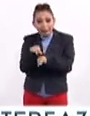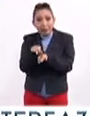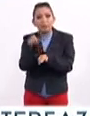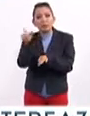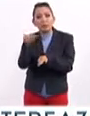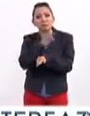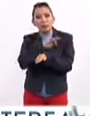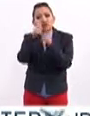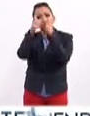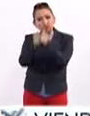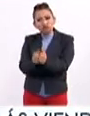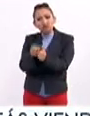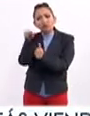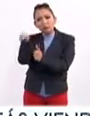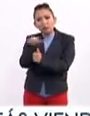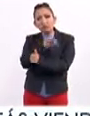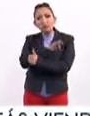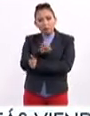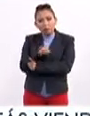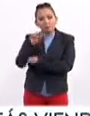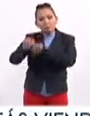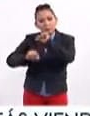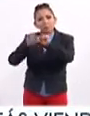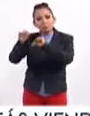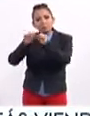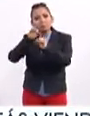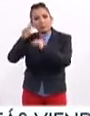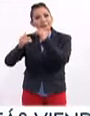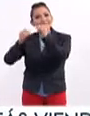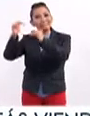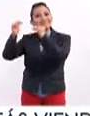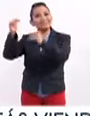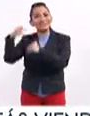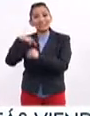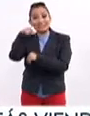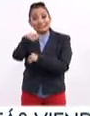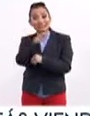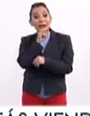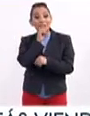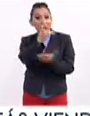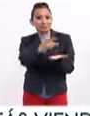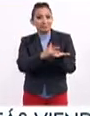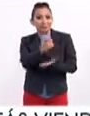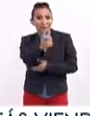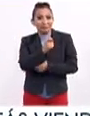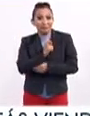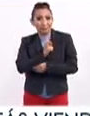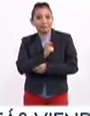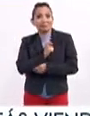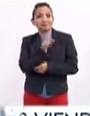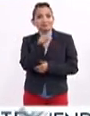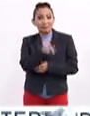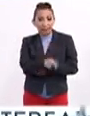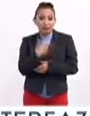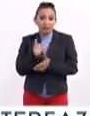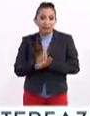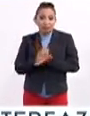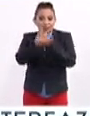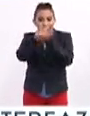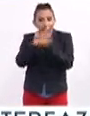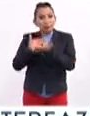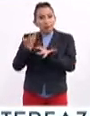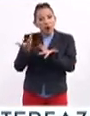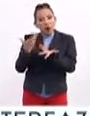que me puedo quedar ahí y puedo ir desempeñando, además de que van a dar una ayuda económica y que eso me va a